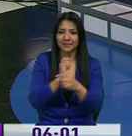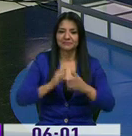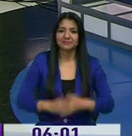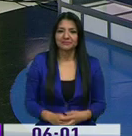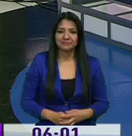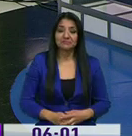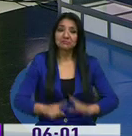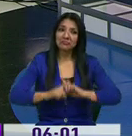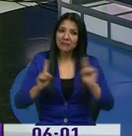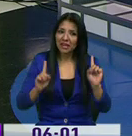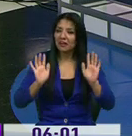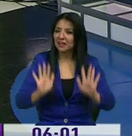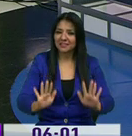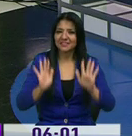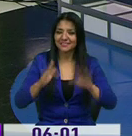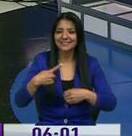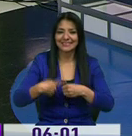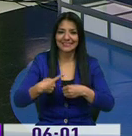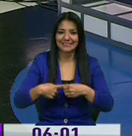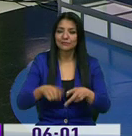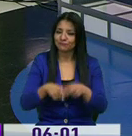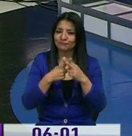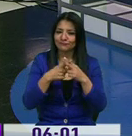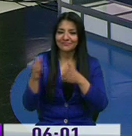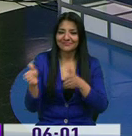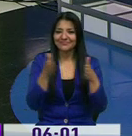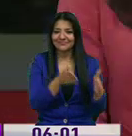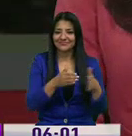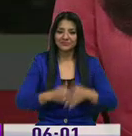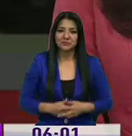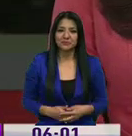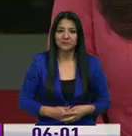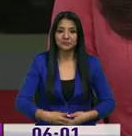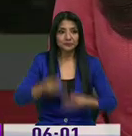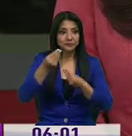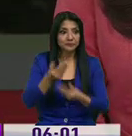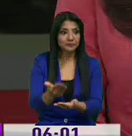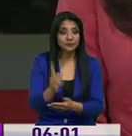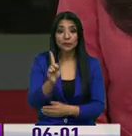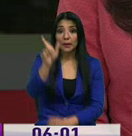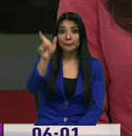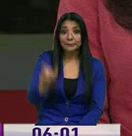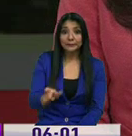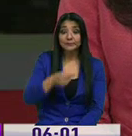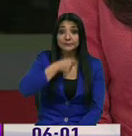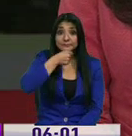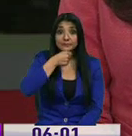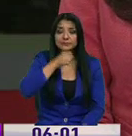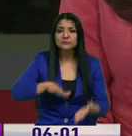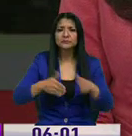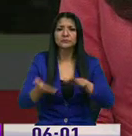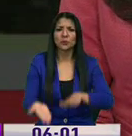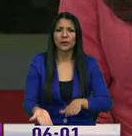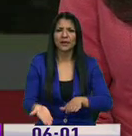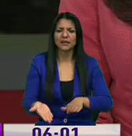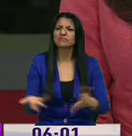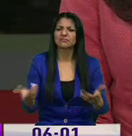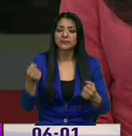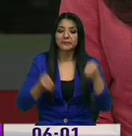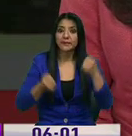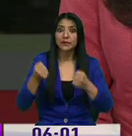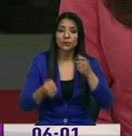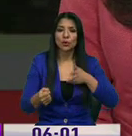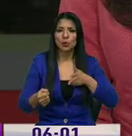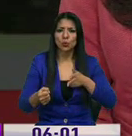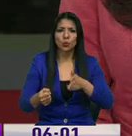bueno lo que nos hace únicos también vamos iniciar que contamos que una persona de la tercera edad murió atropellada por un vehículo que aparentemente